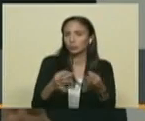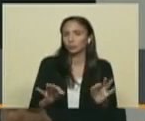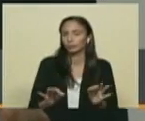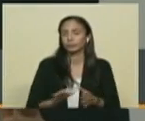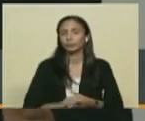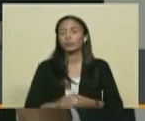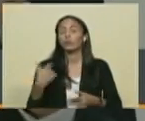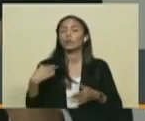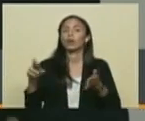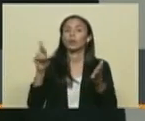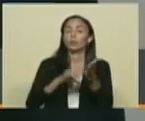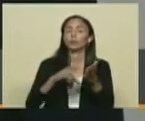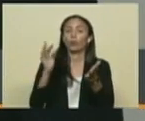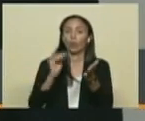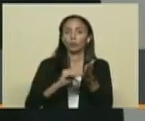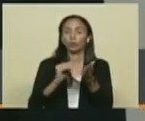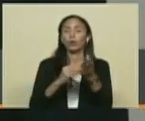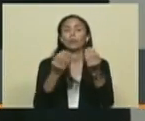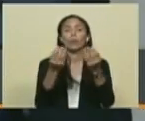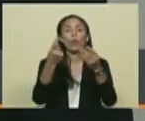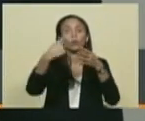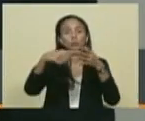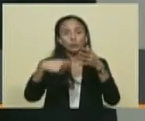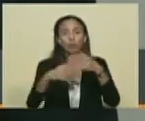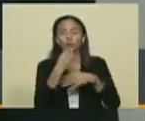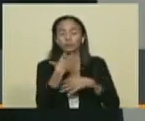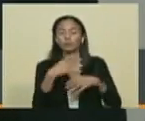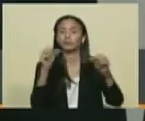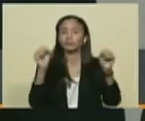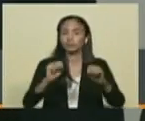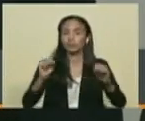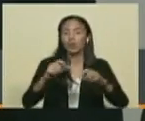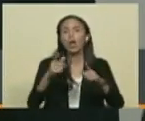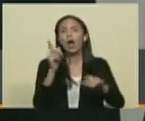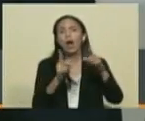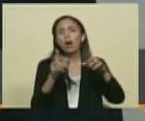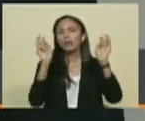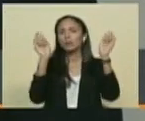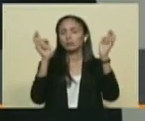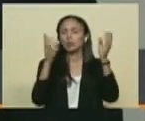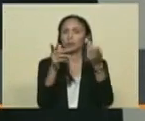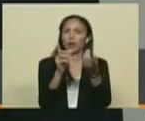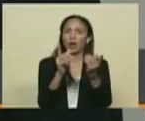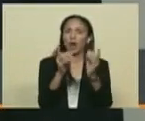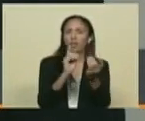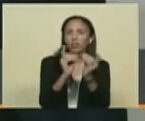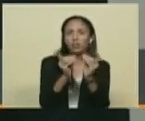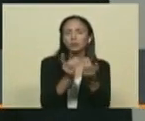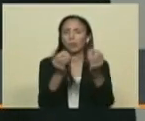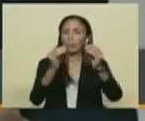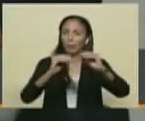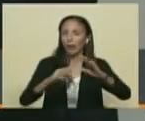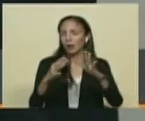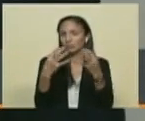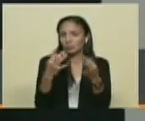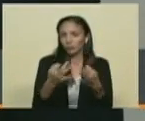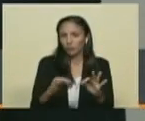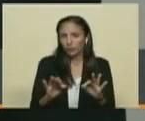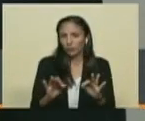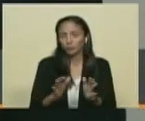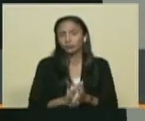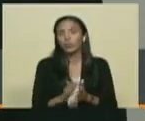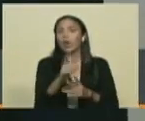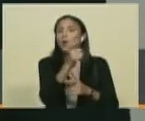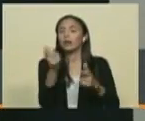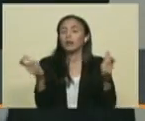Entonces, repito, grandes avances, algunos temas todavía que hay que discutir técnicamente, una